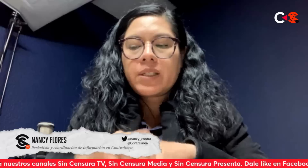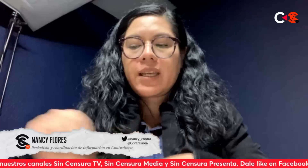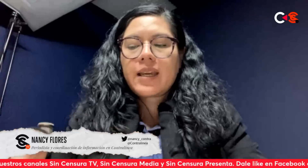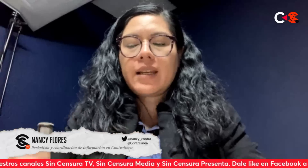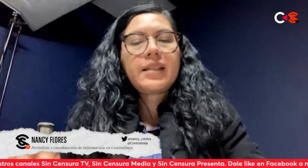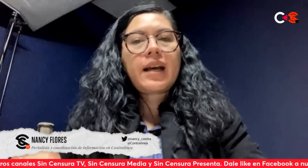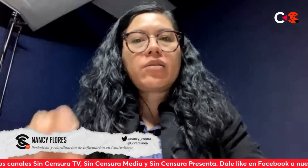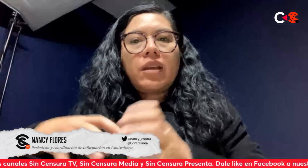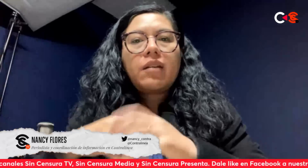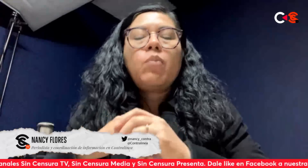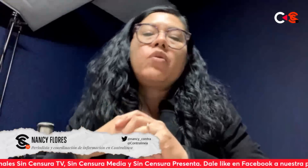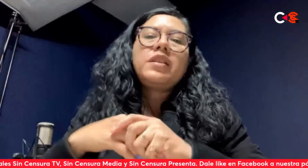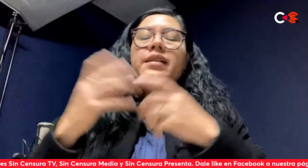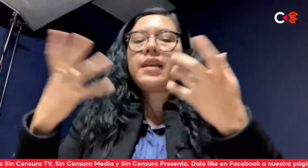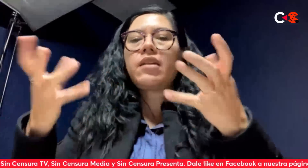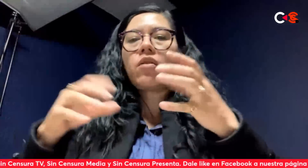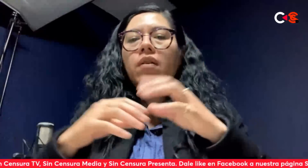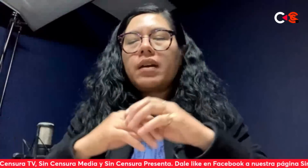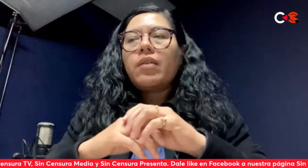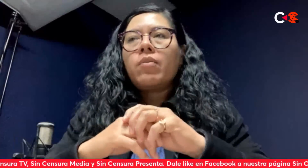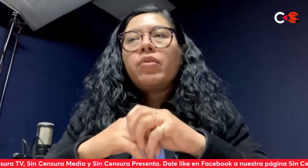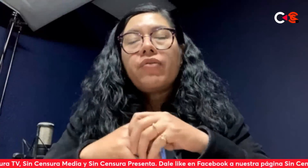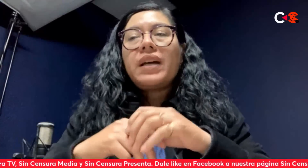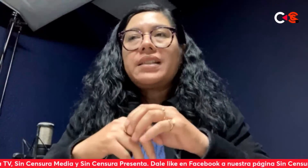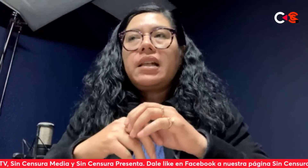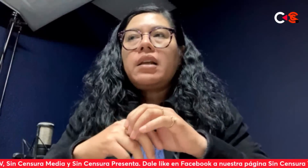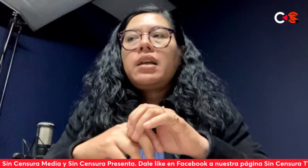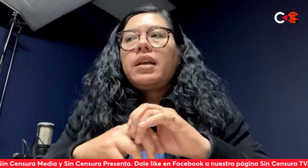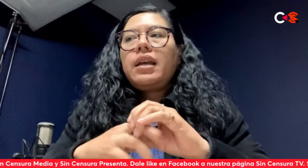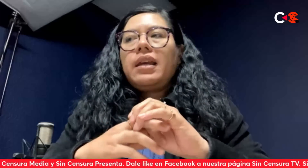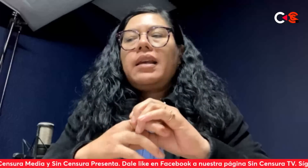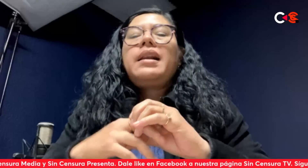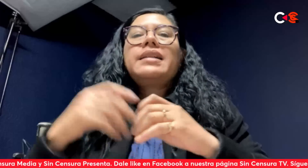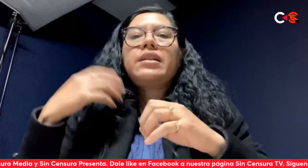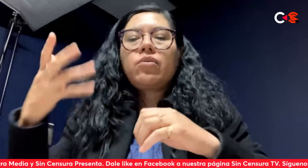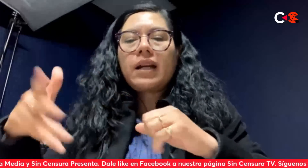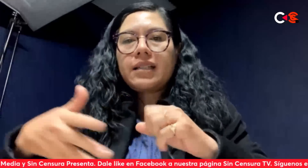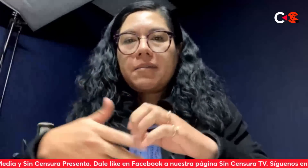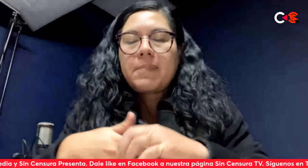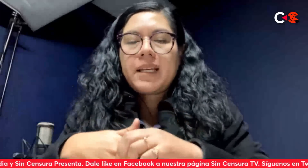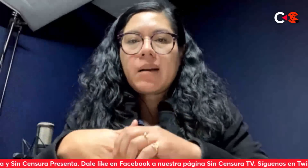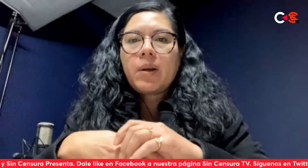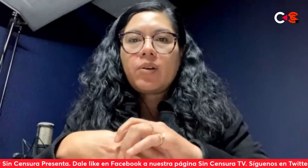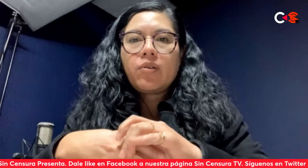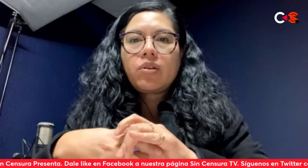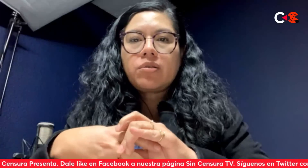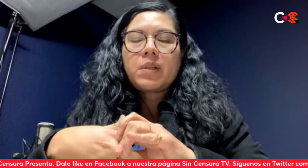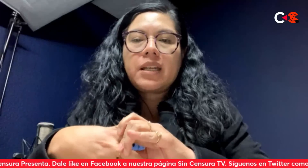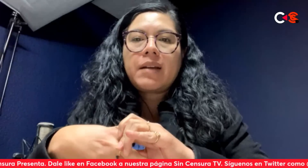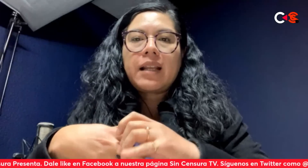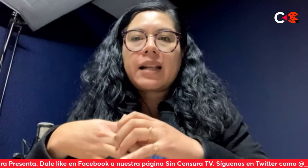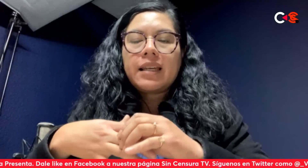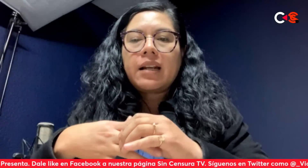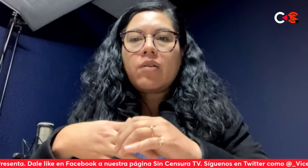que, pues sí, en este caso tienen muy sencillo o muy fácil la censura que se va a aplicar, pero en otros,